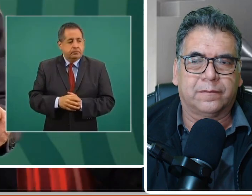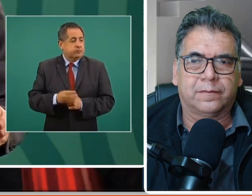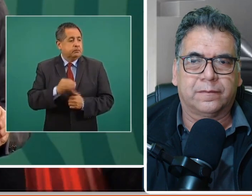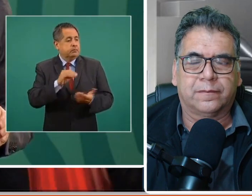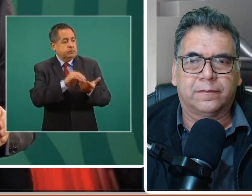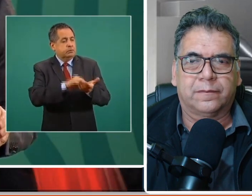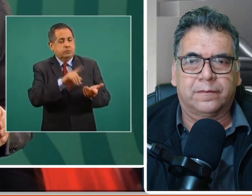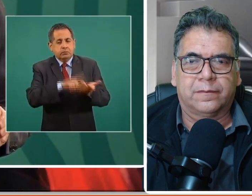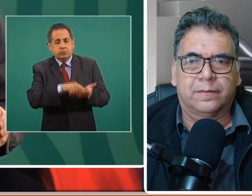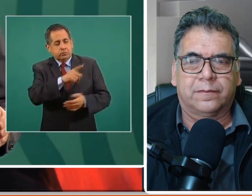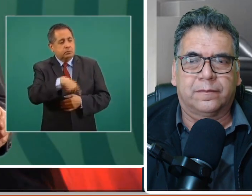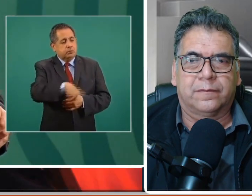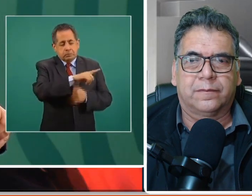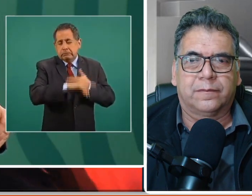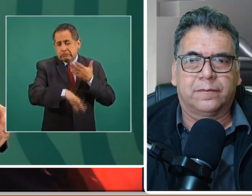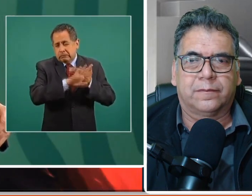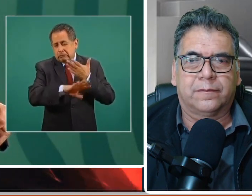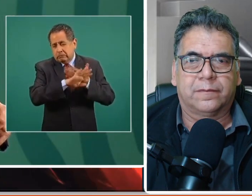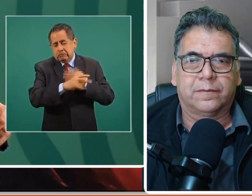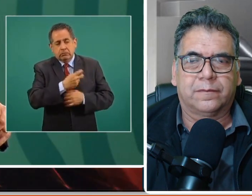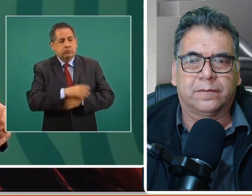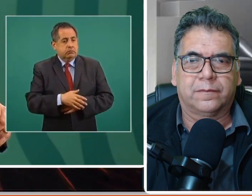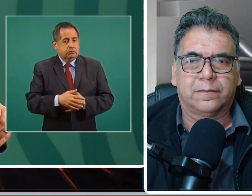gritando? No nos vayas a